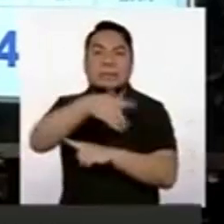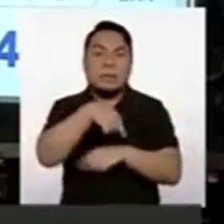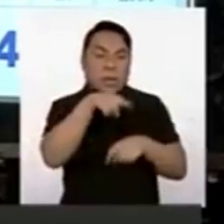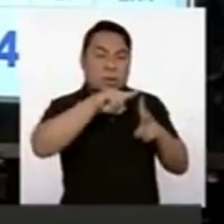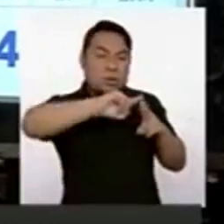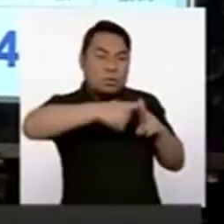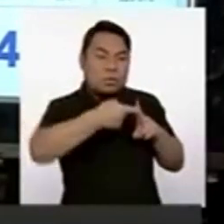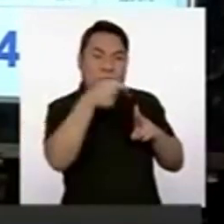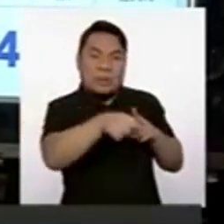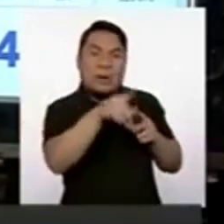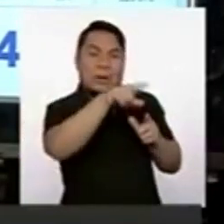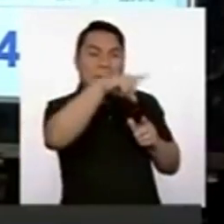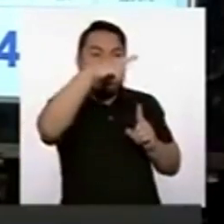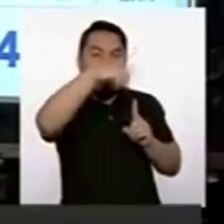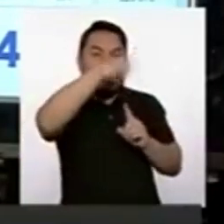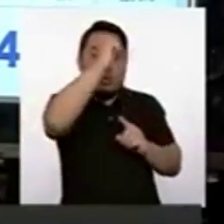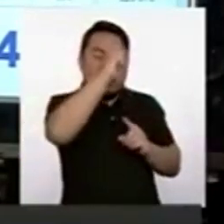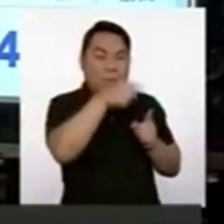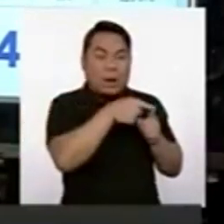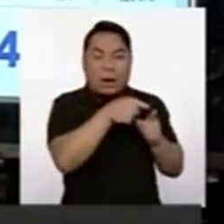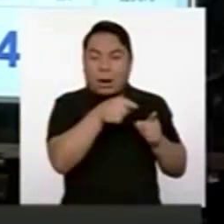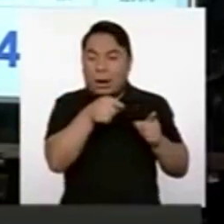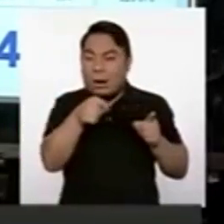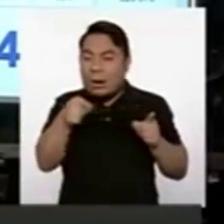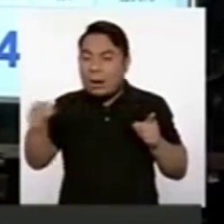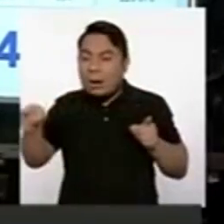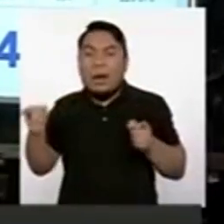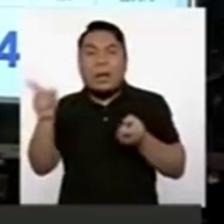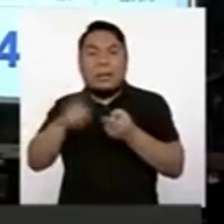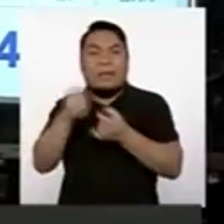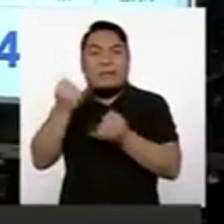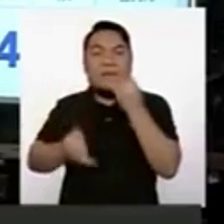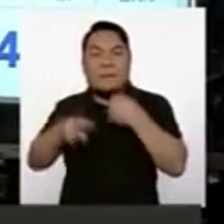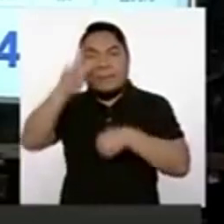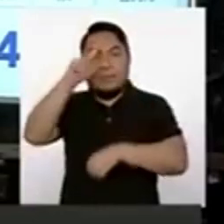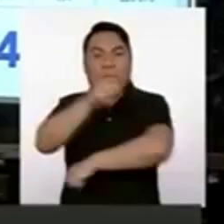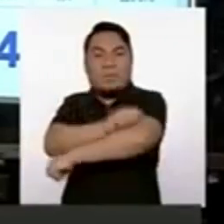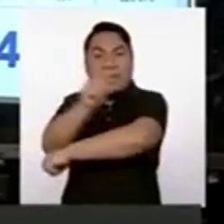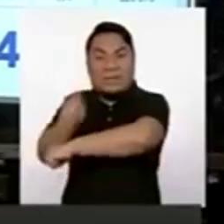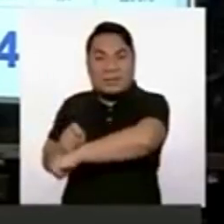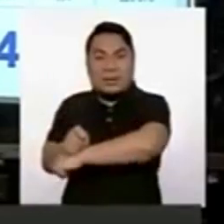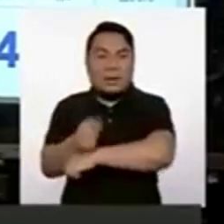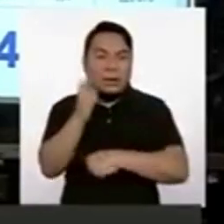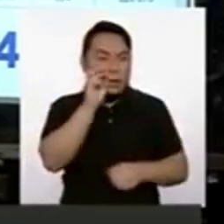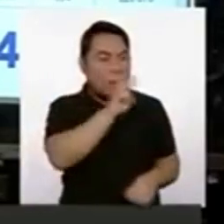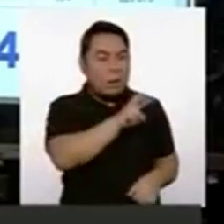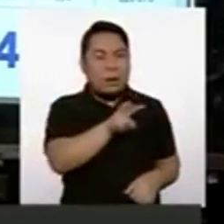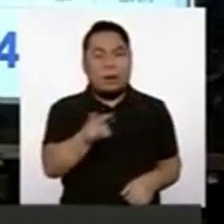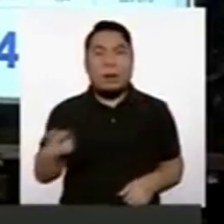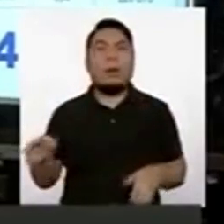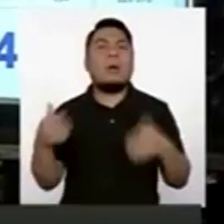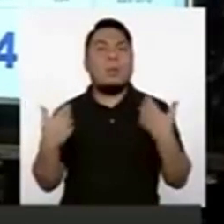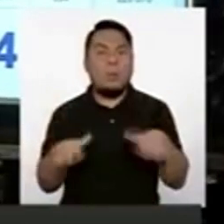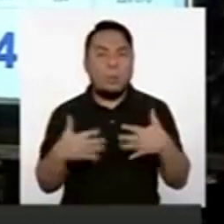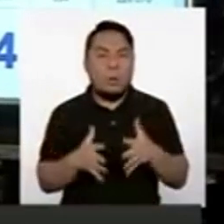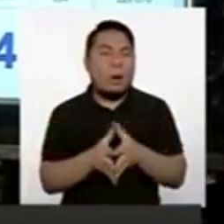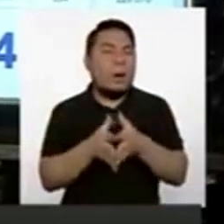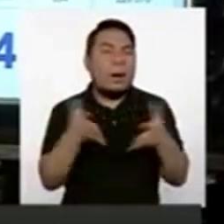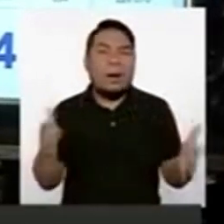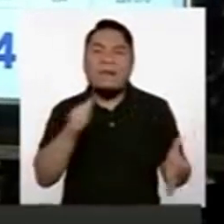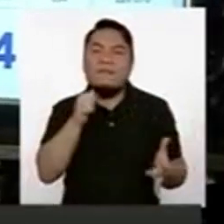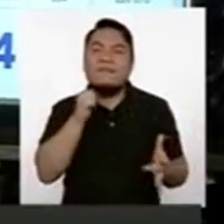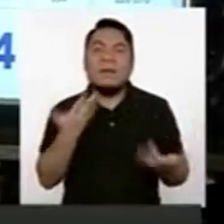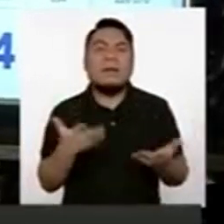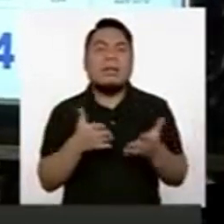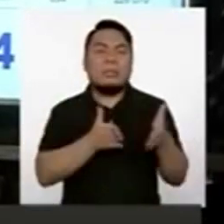norte, en Tumbes hasta el extremo sur, en Tacna, apreciamos de que hay un tremendo descuido en la red